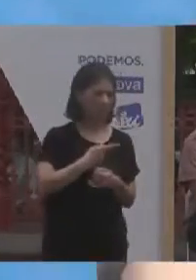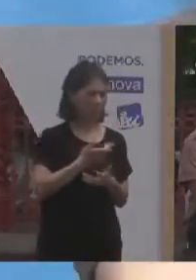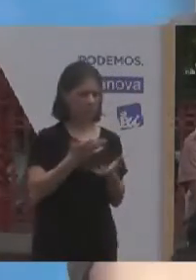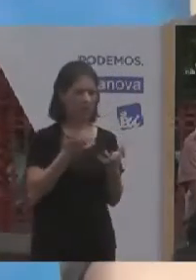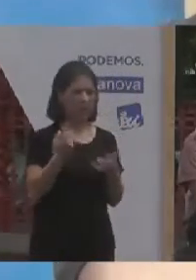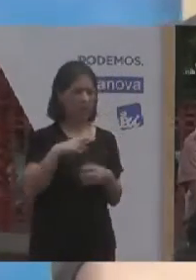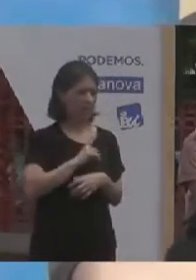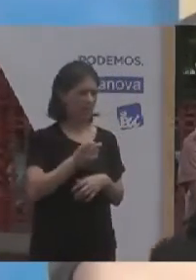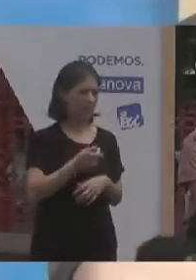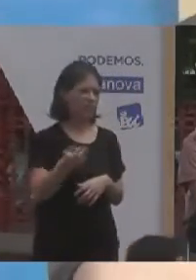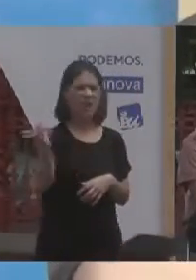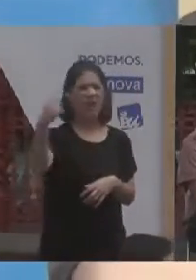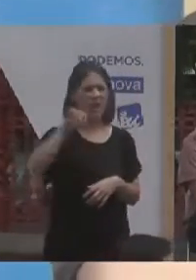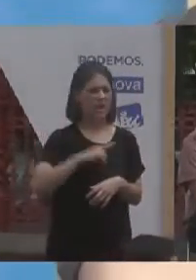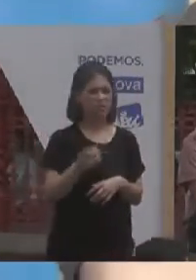Exactamente.